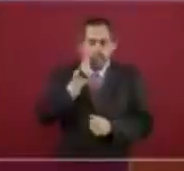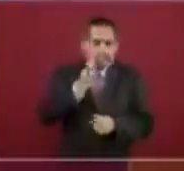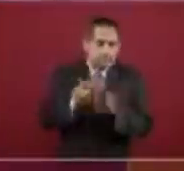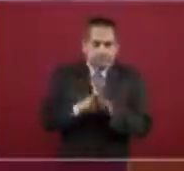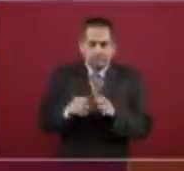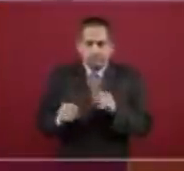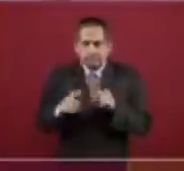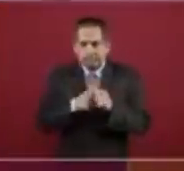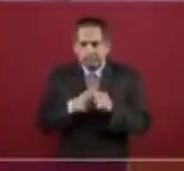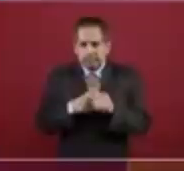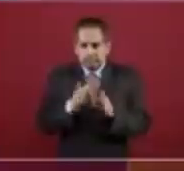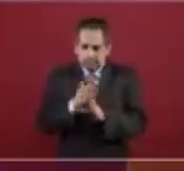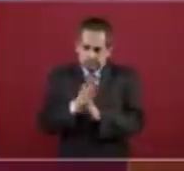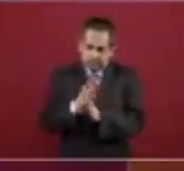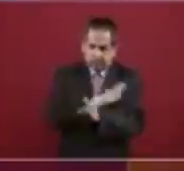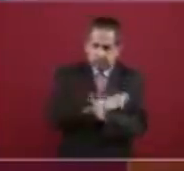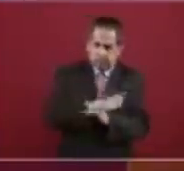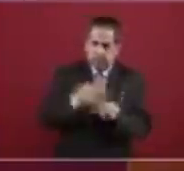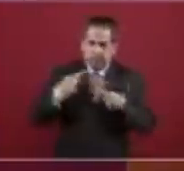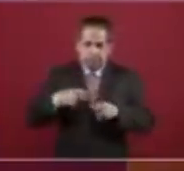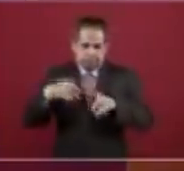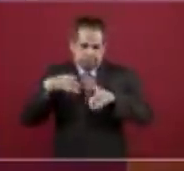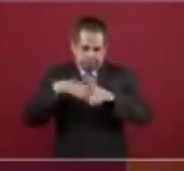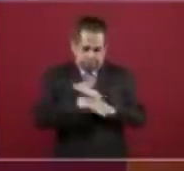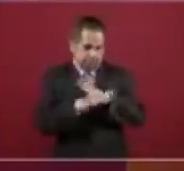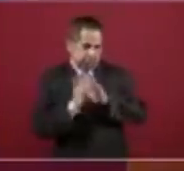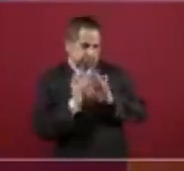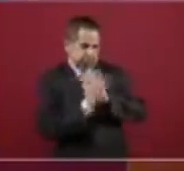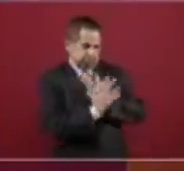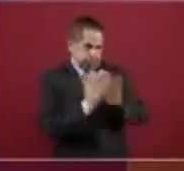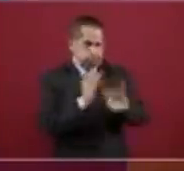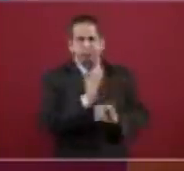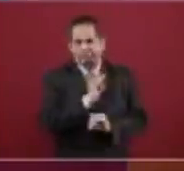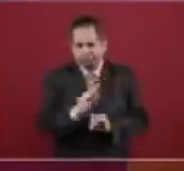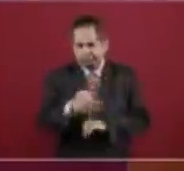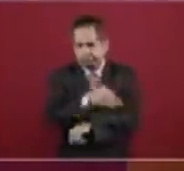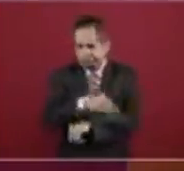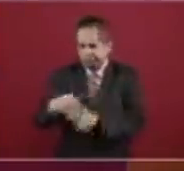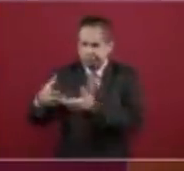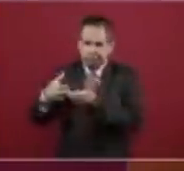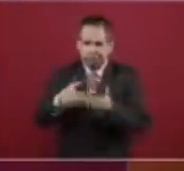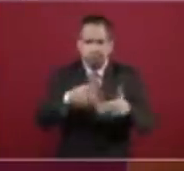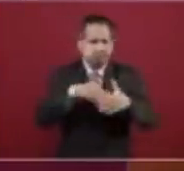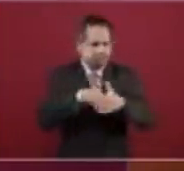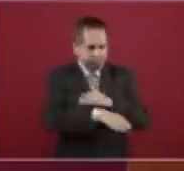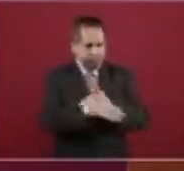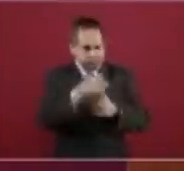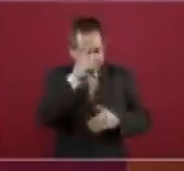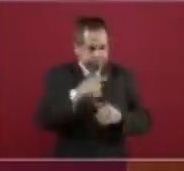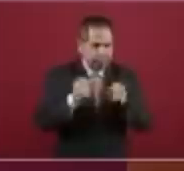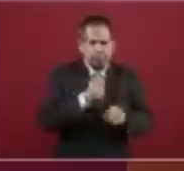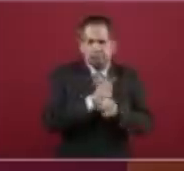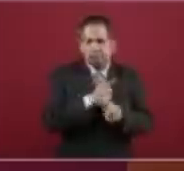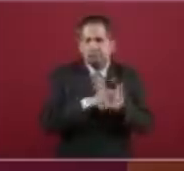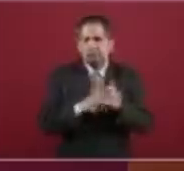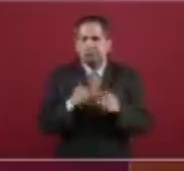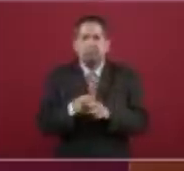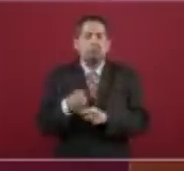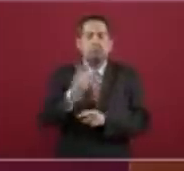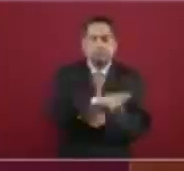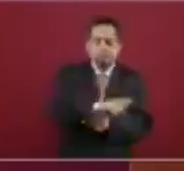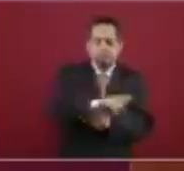priorizar este tránsito peatonal, familiar, que dé seguridad para poder conectarnos con la